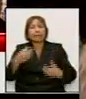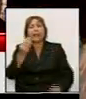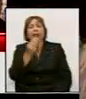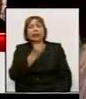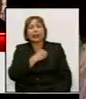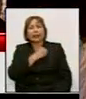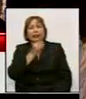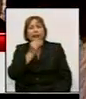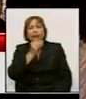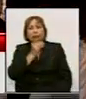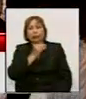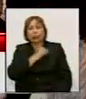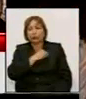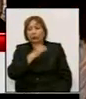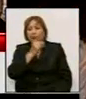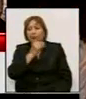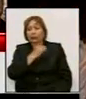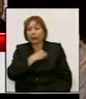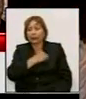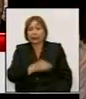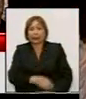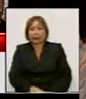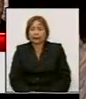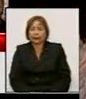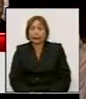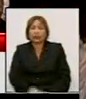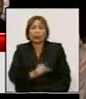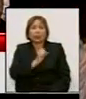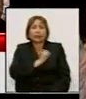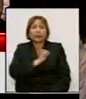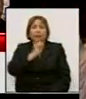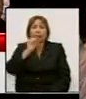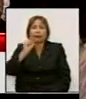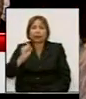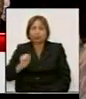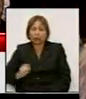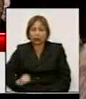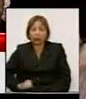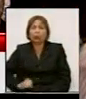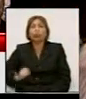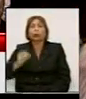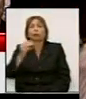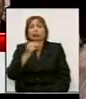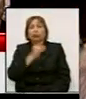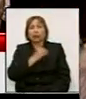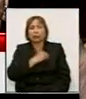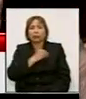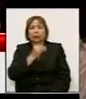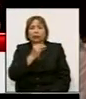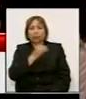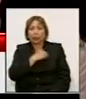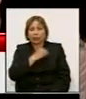piedad, Cristo, ten piedad. Señor, ten piedad.